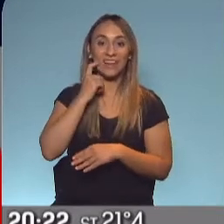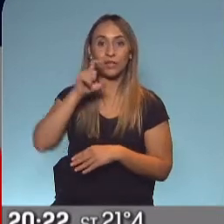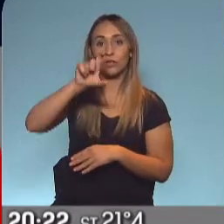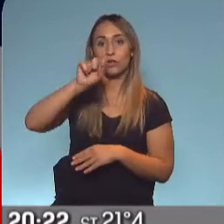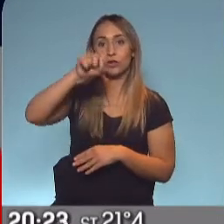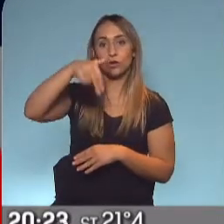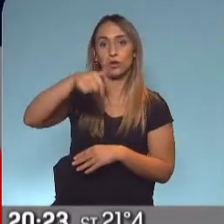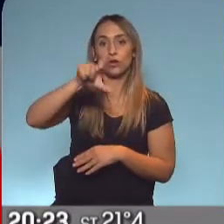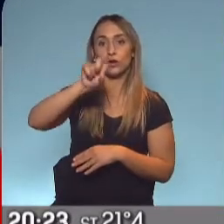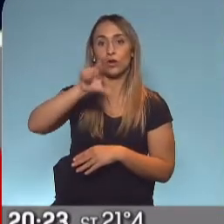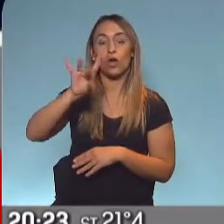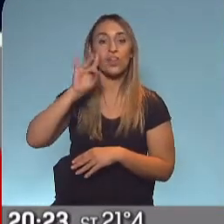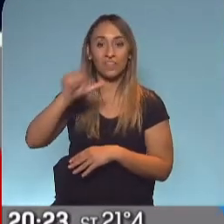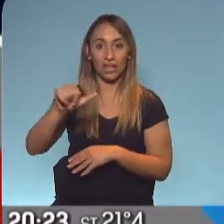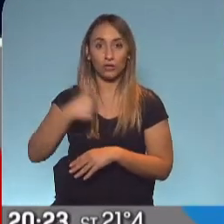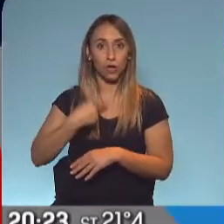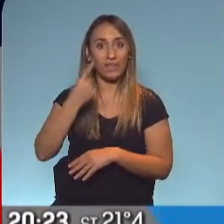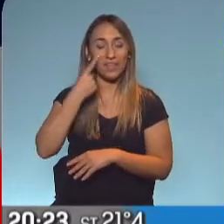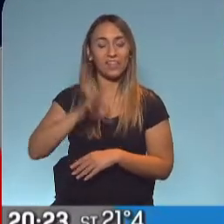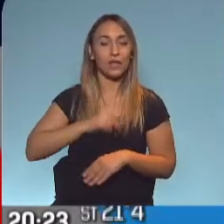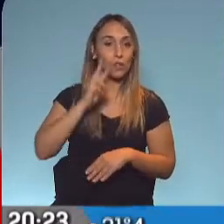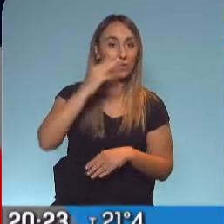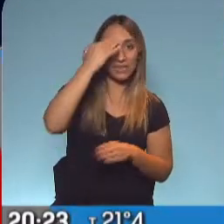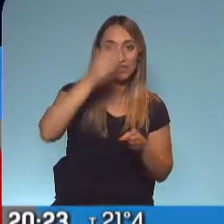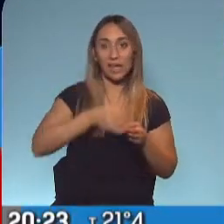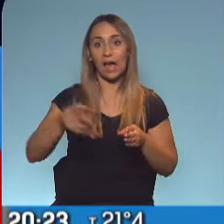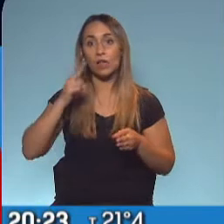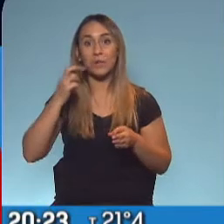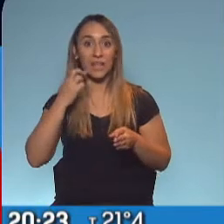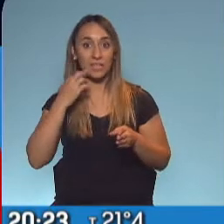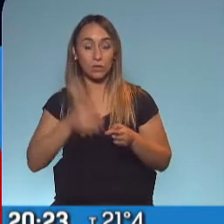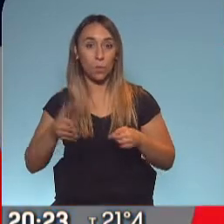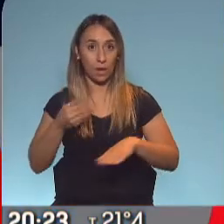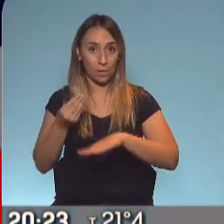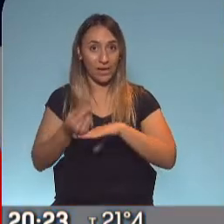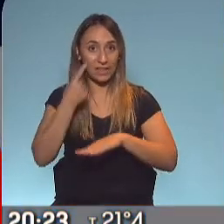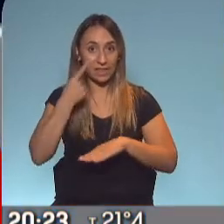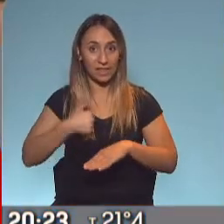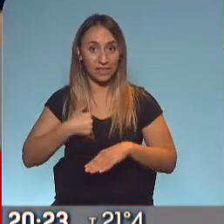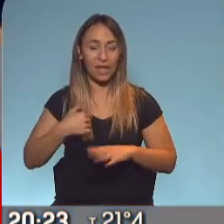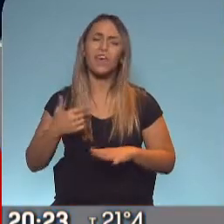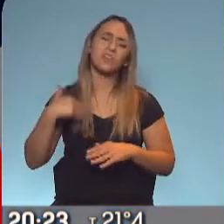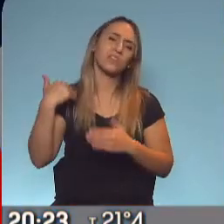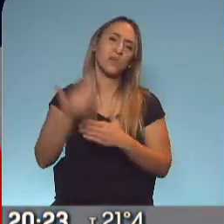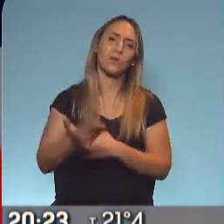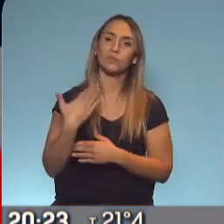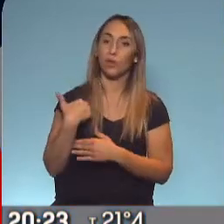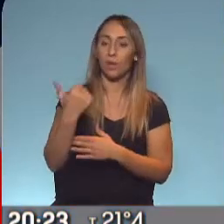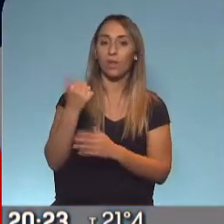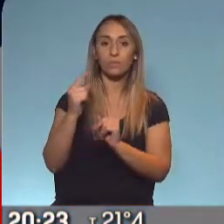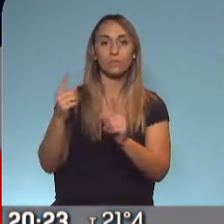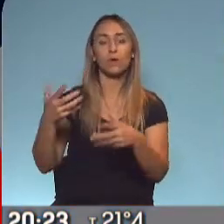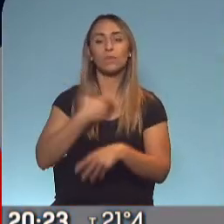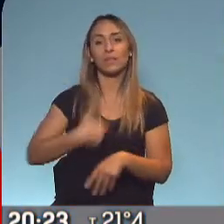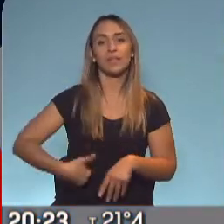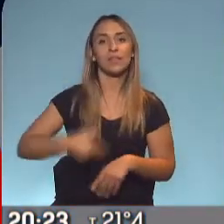en uso de licencia, ¿no? Fui intendente del 2015 al 2019 y después fuimos convocados por Alberto Fernández